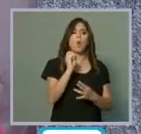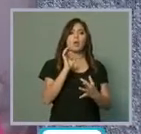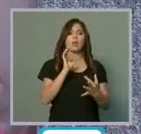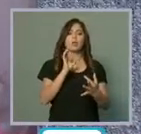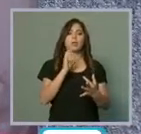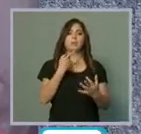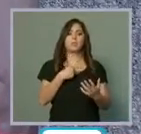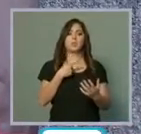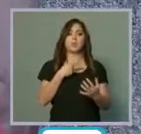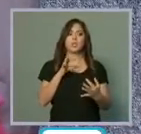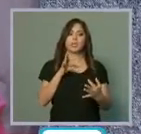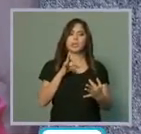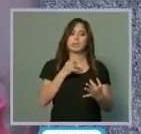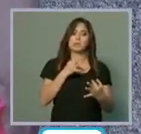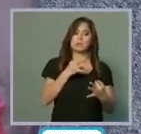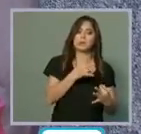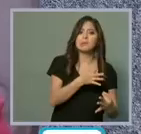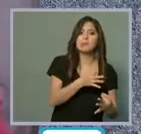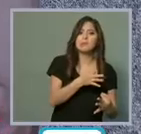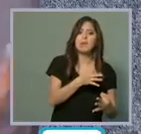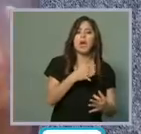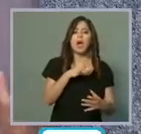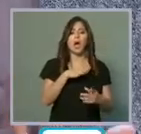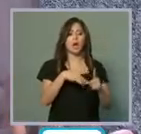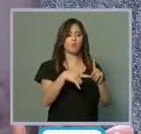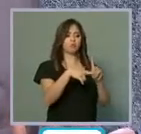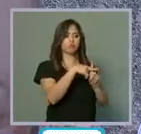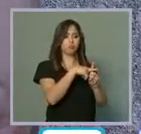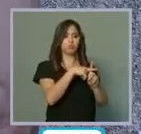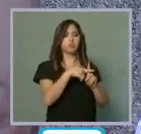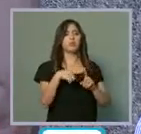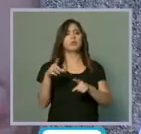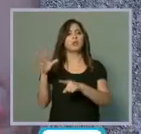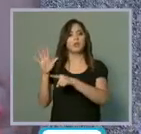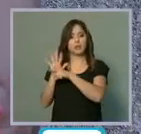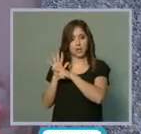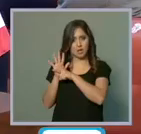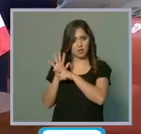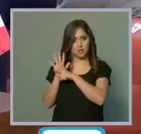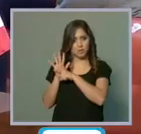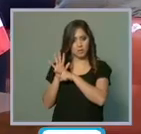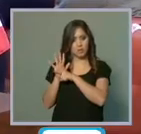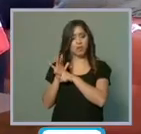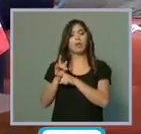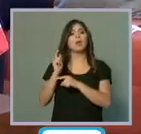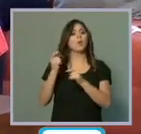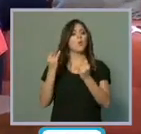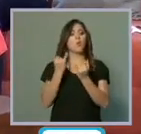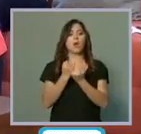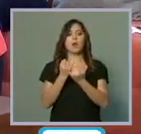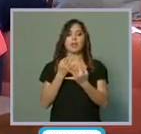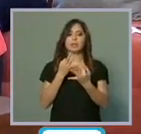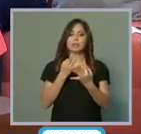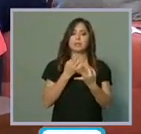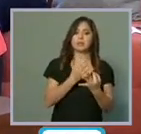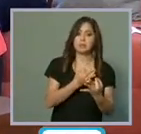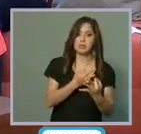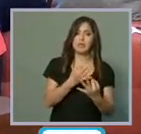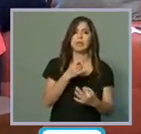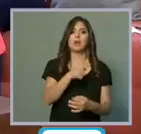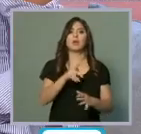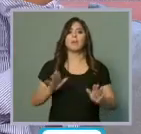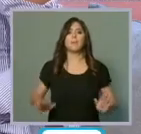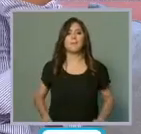dependencia, tienen su parte positiva y su parte negativa. Ah, muy bien. Incluso la dependencia. Wow. Ok. Las